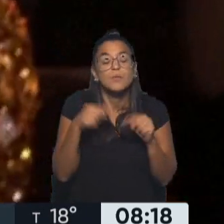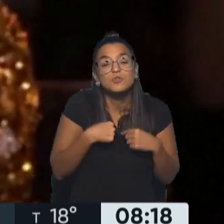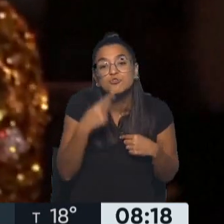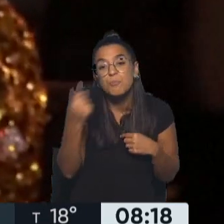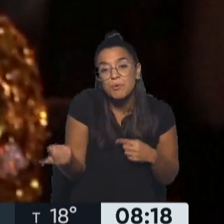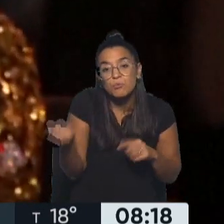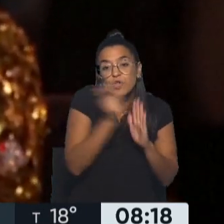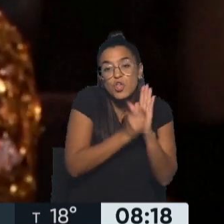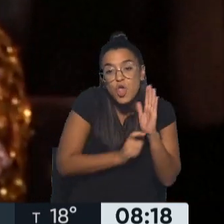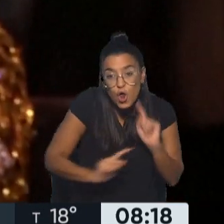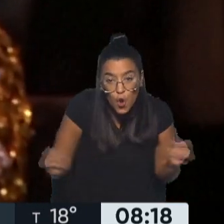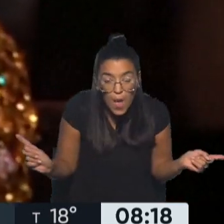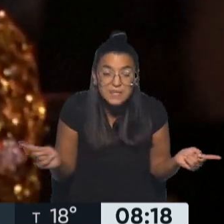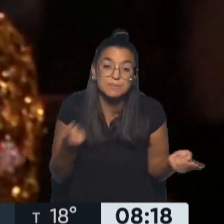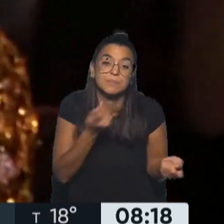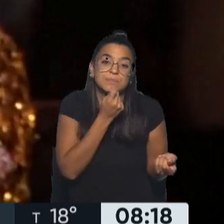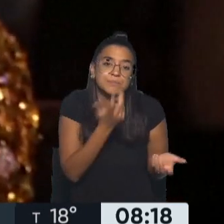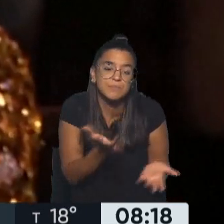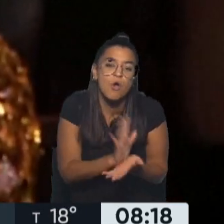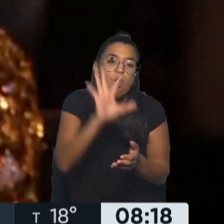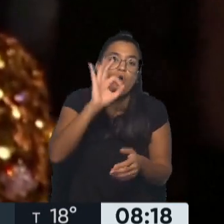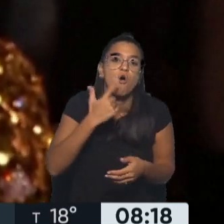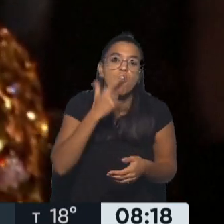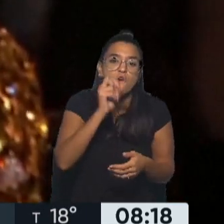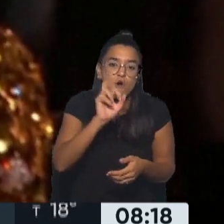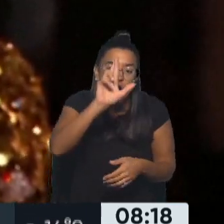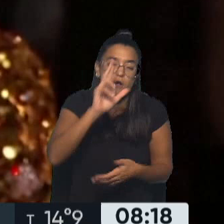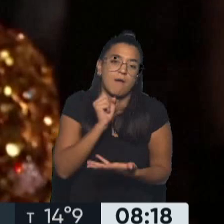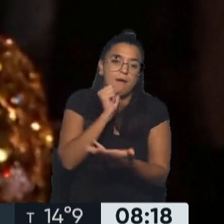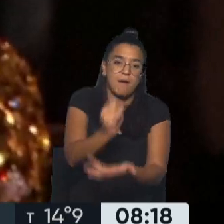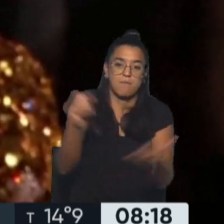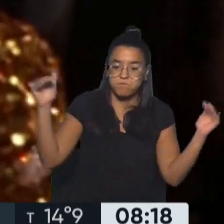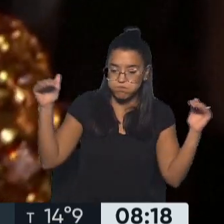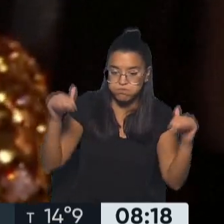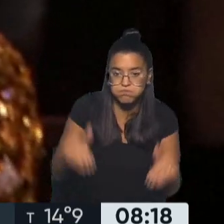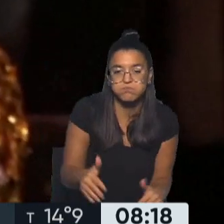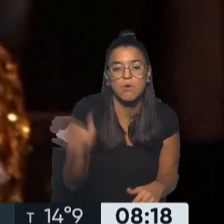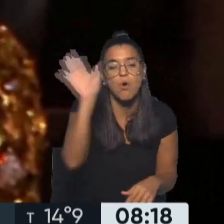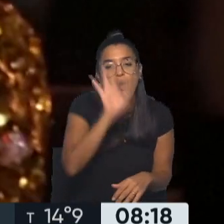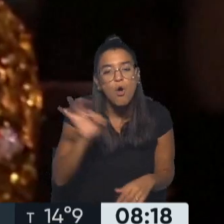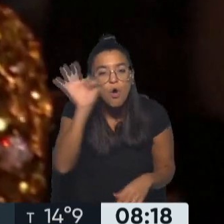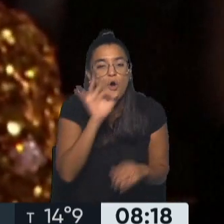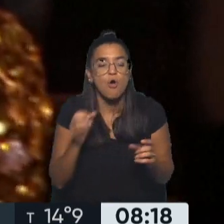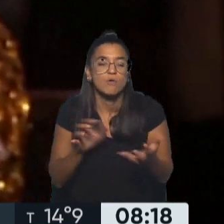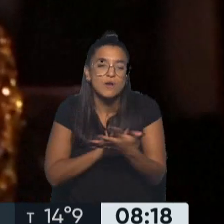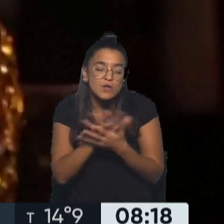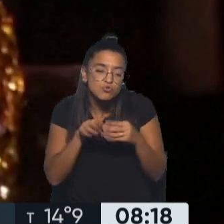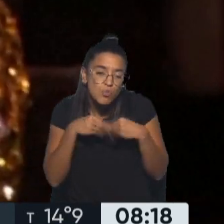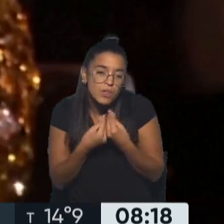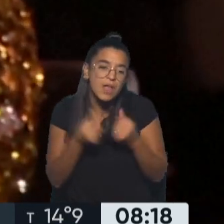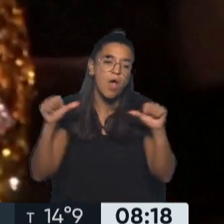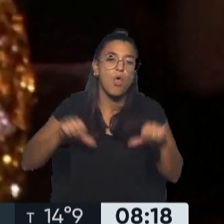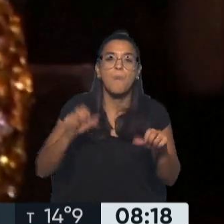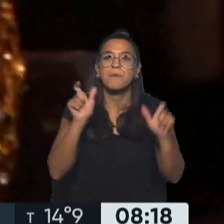si no está guionado, porque una ceremonia del Oscar que venía en caída libre o con bajos resultados o con menos resultados